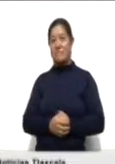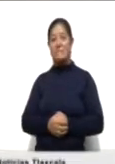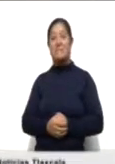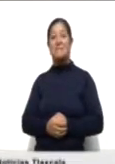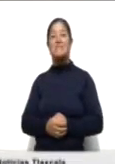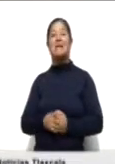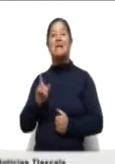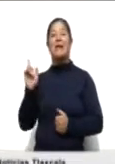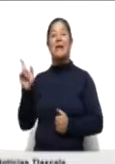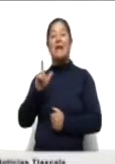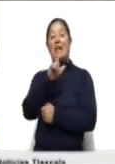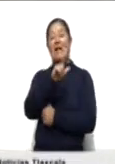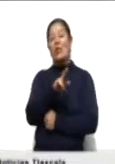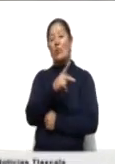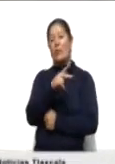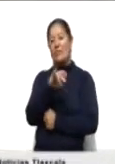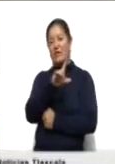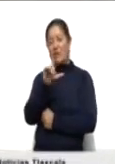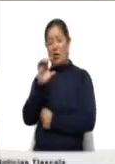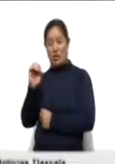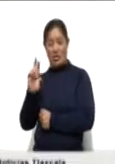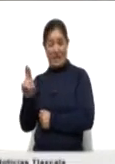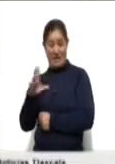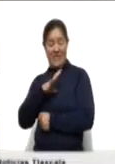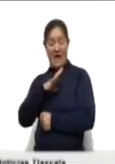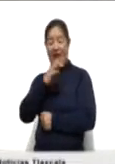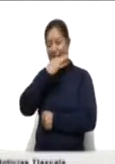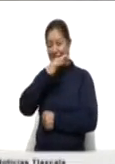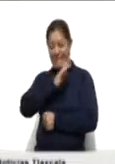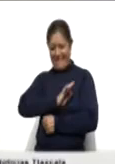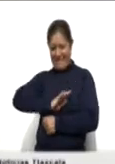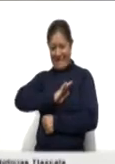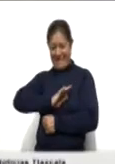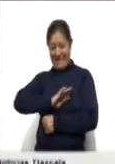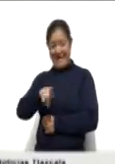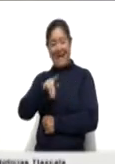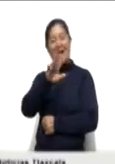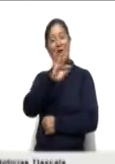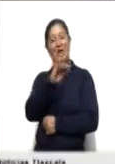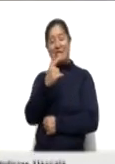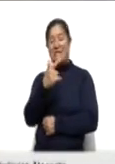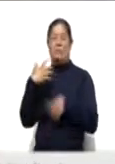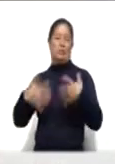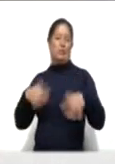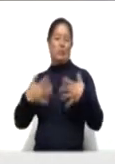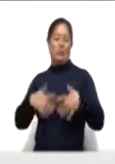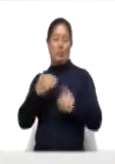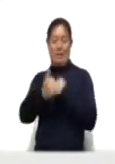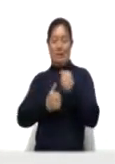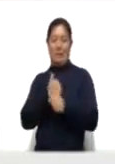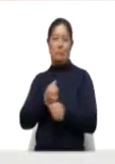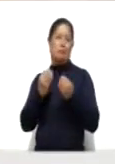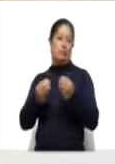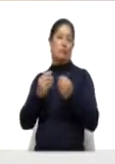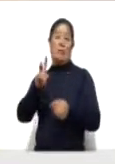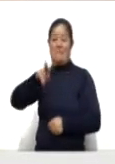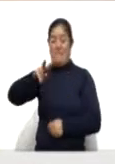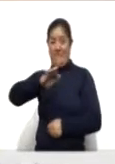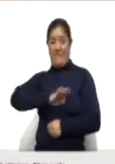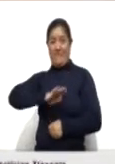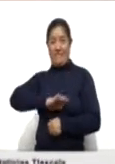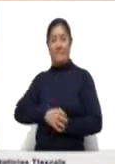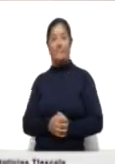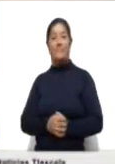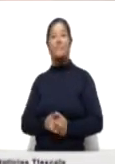soy Lupillo Rivera felicitándolos en su aniversario número 47. Son muchos años, 47, los felicidades, la neta. Amigos